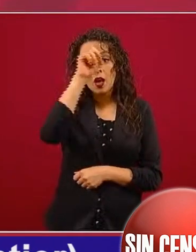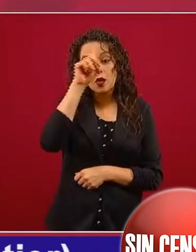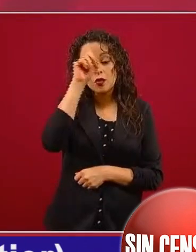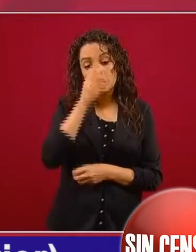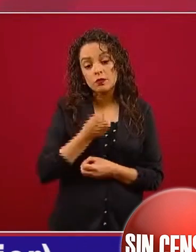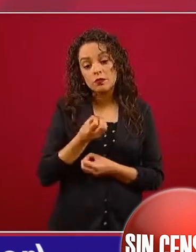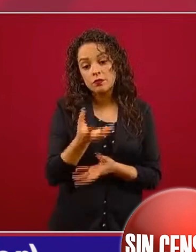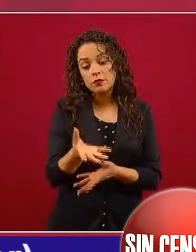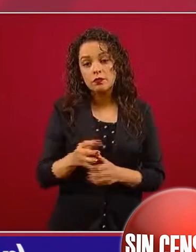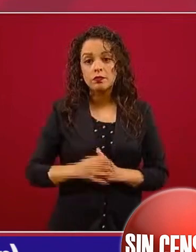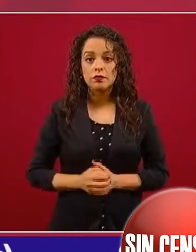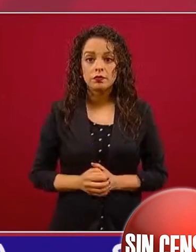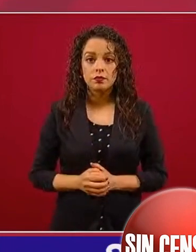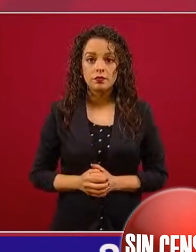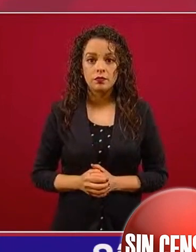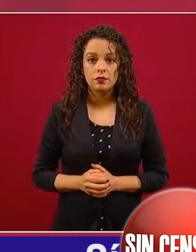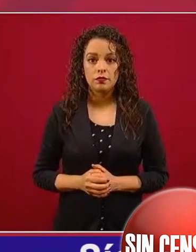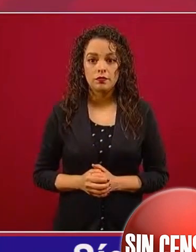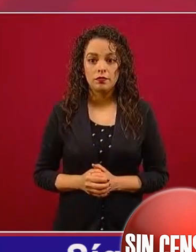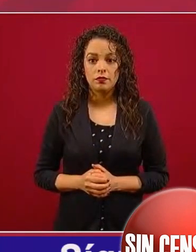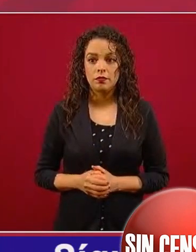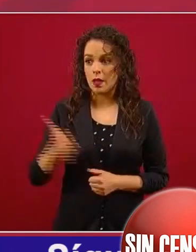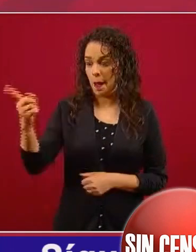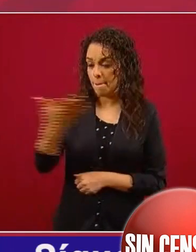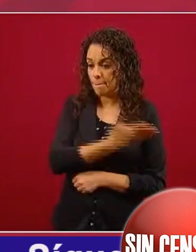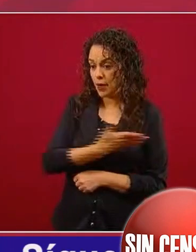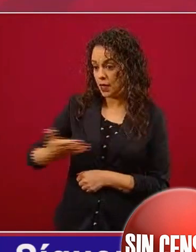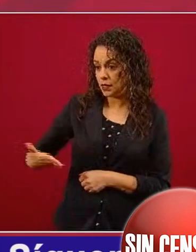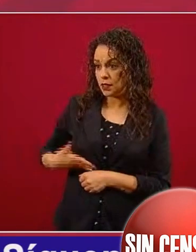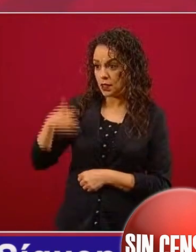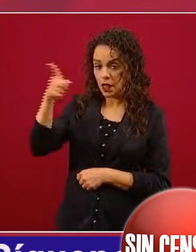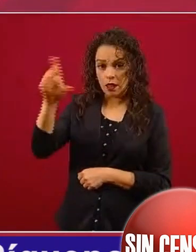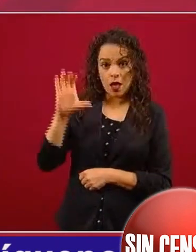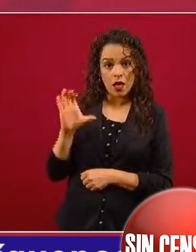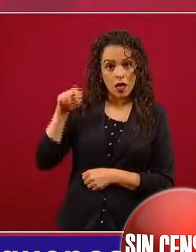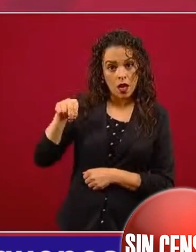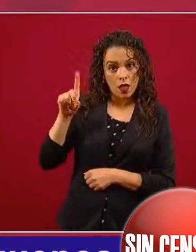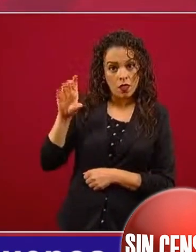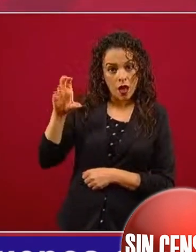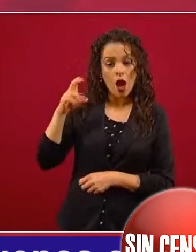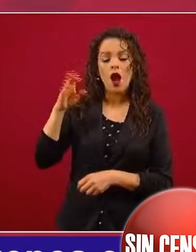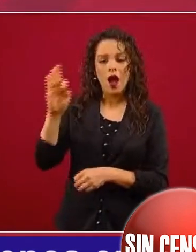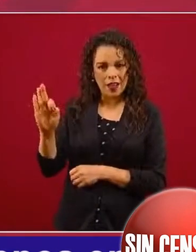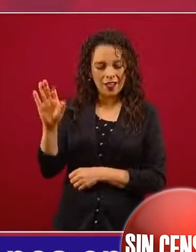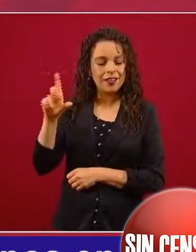¿cuándo salió el presidente de Derechos Humanos a decir